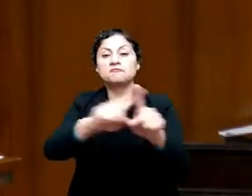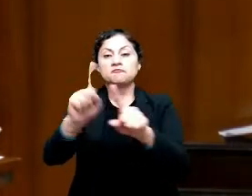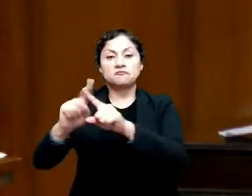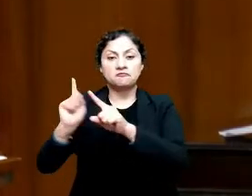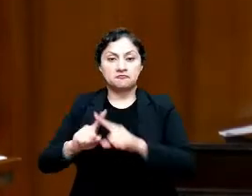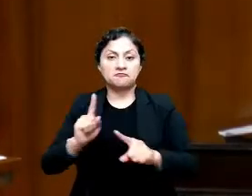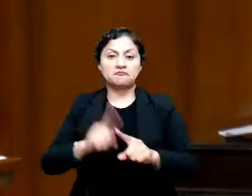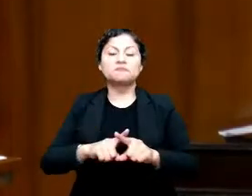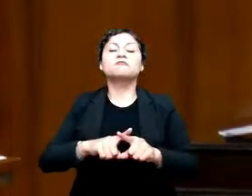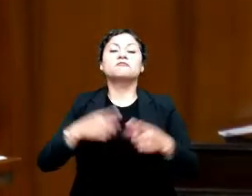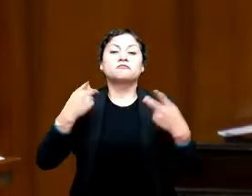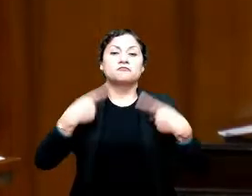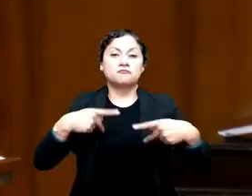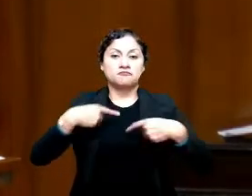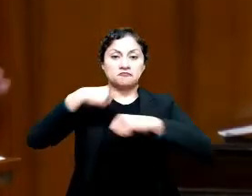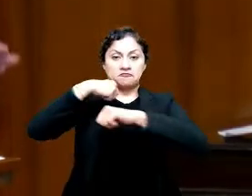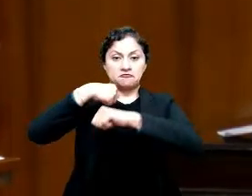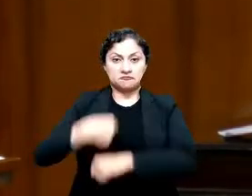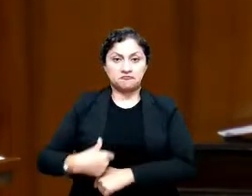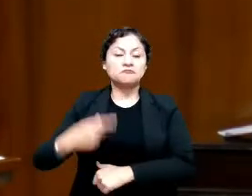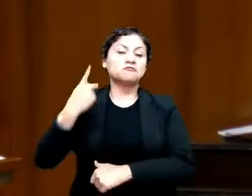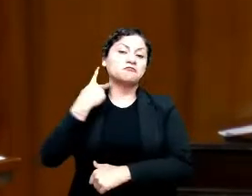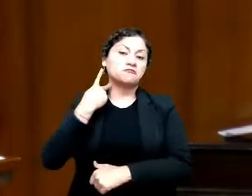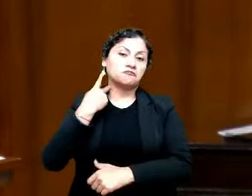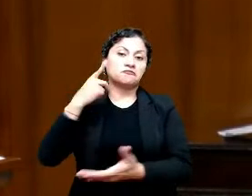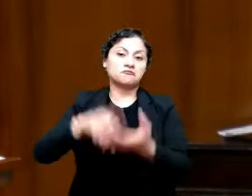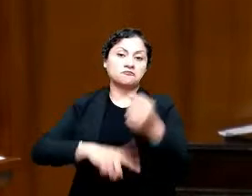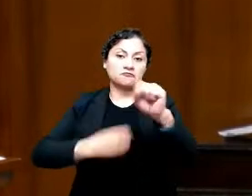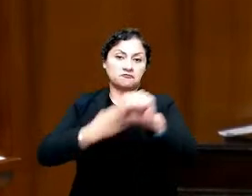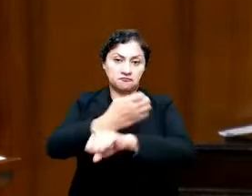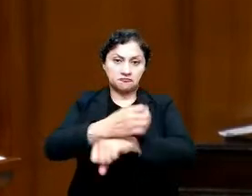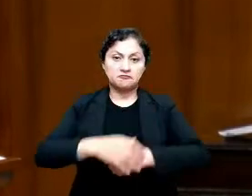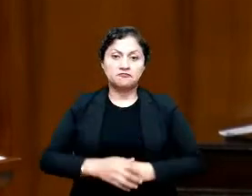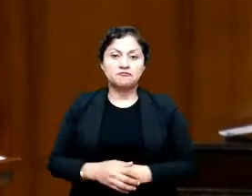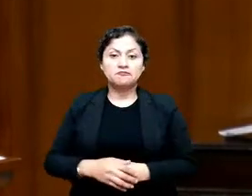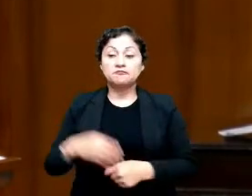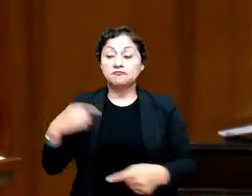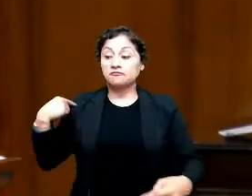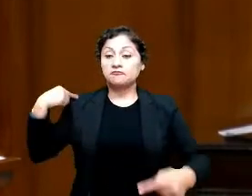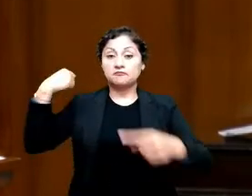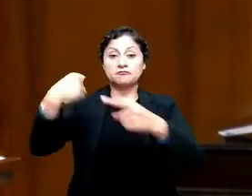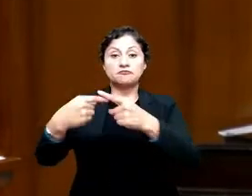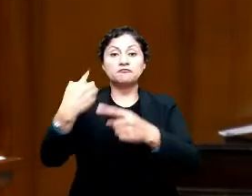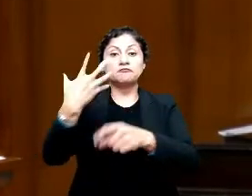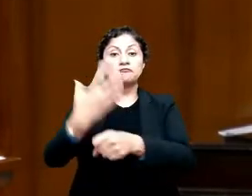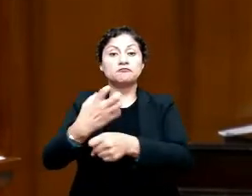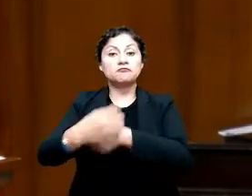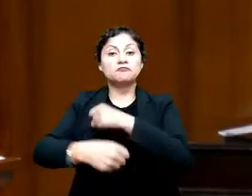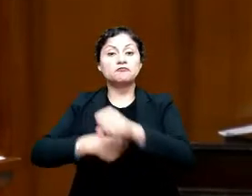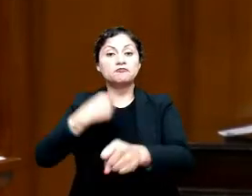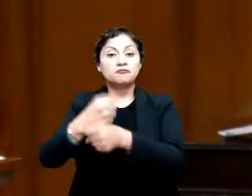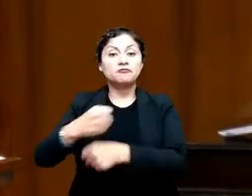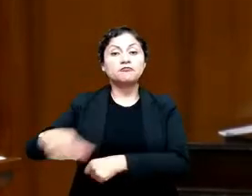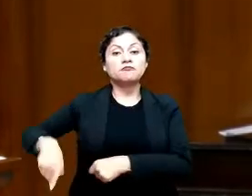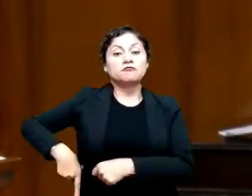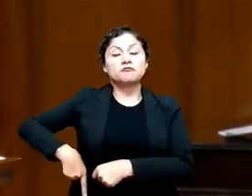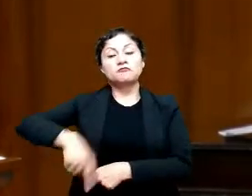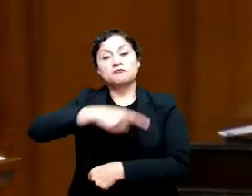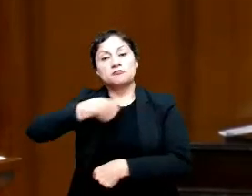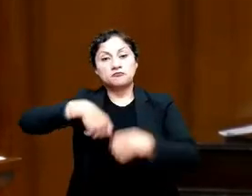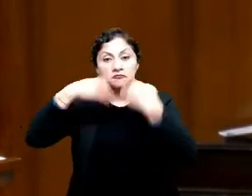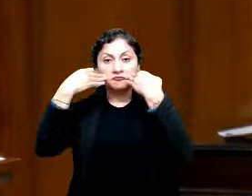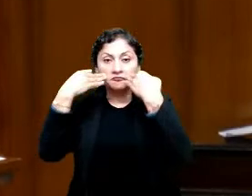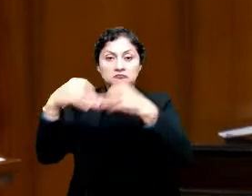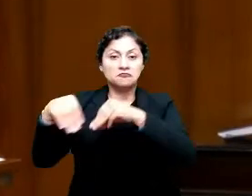Estado. Durante este quinto año de gobierno hemos sido testigos de bloqueos,